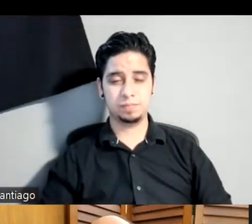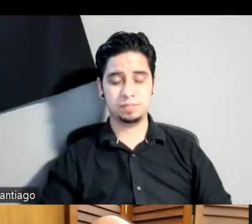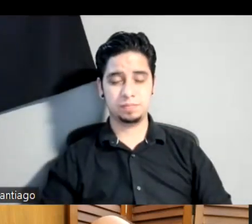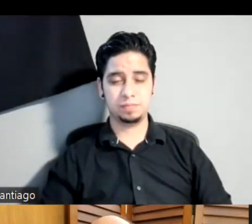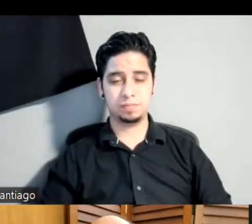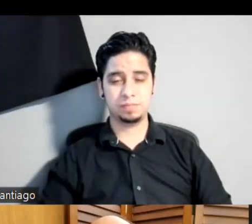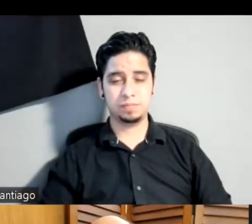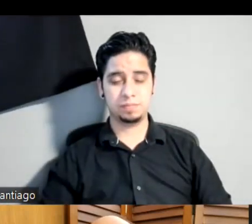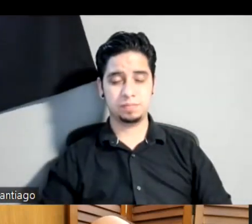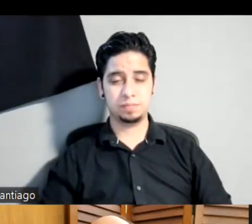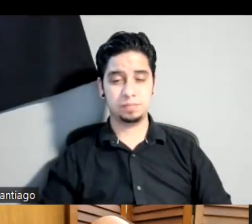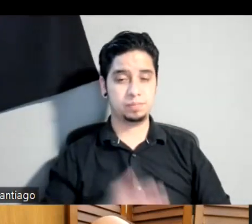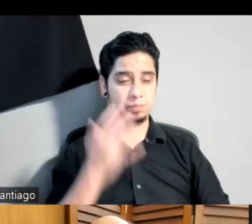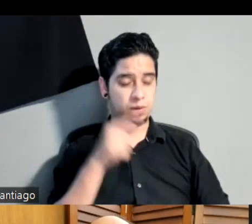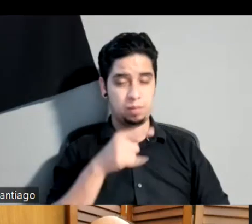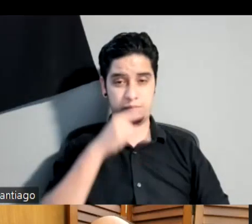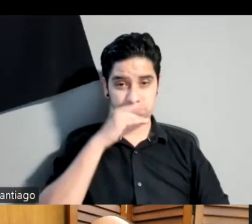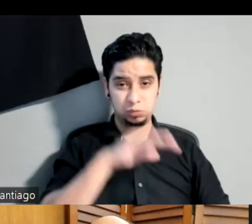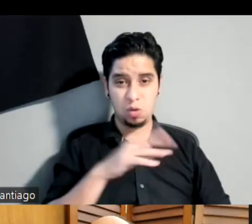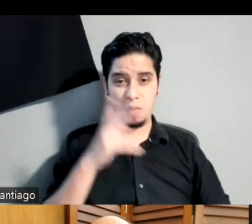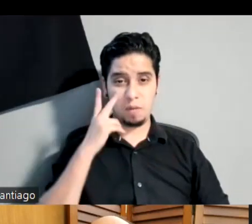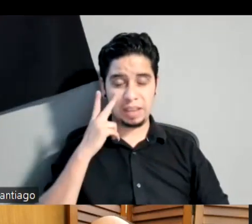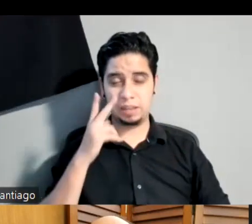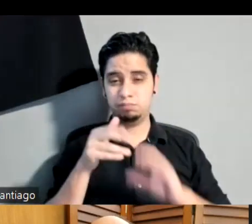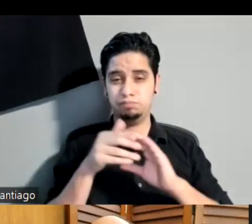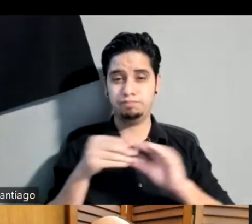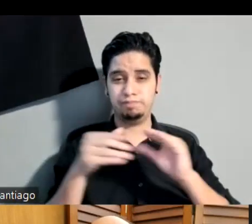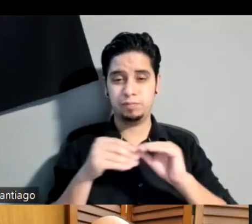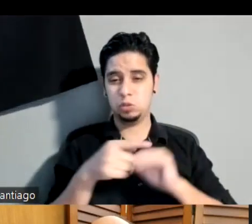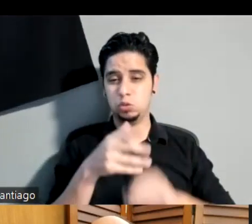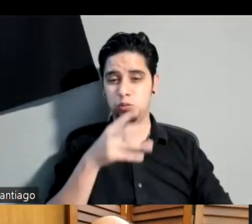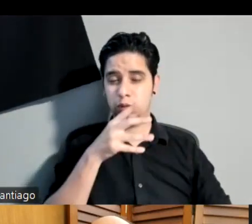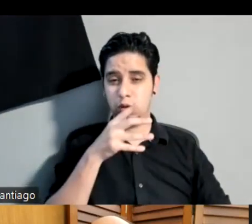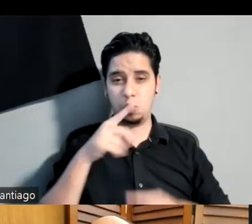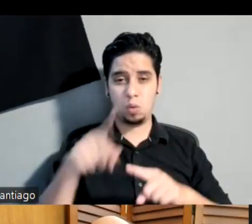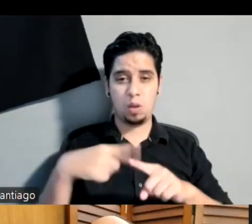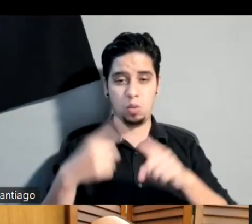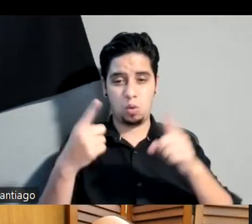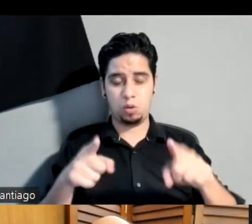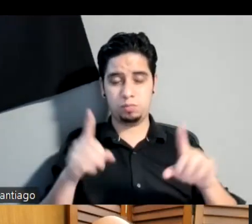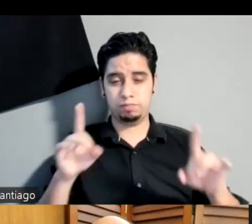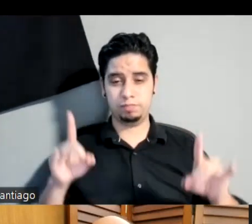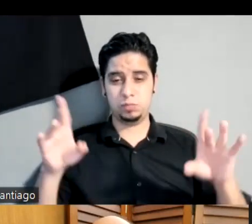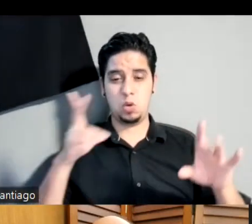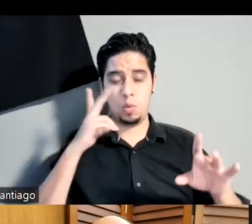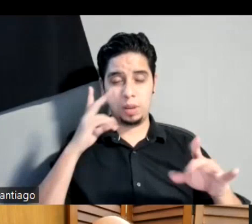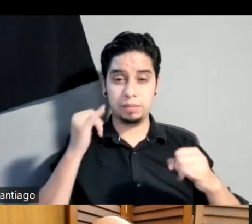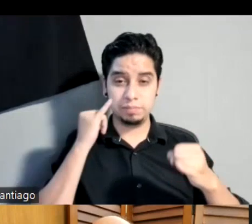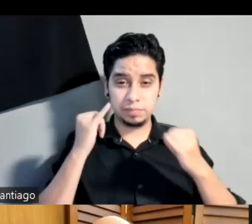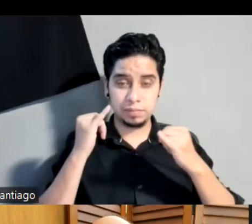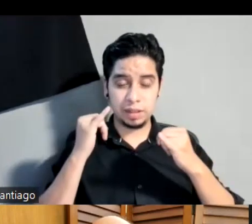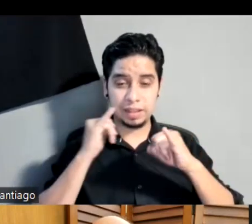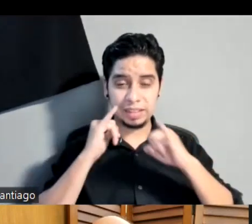de su mamá, o sea, vi el reportaje de su mamá cuando pasó la tragedia y no sé qué, que la entrevistan, y ella está muy en shock y